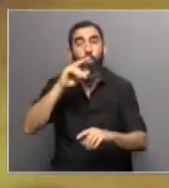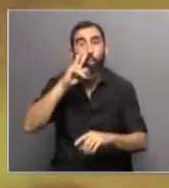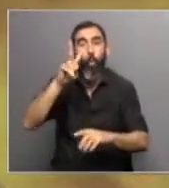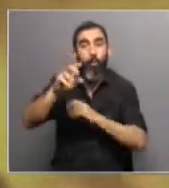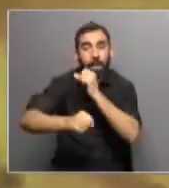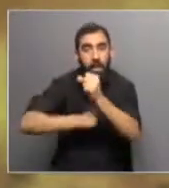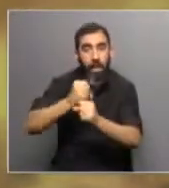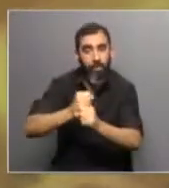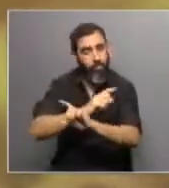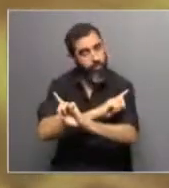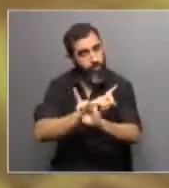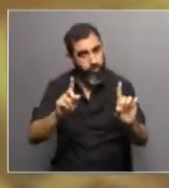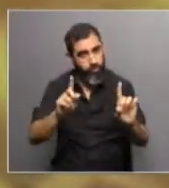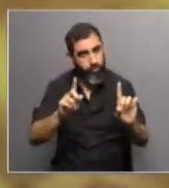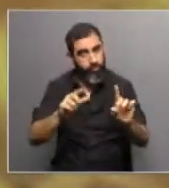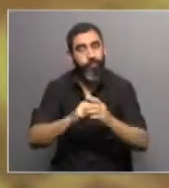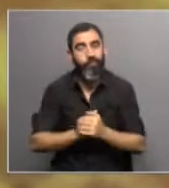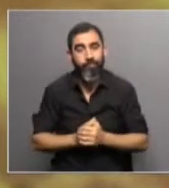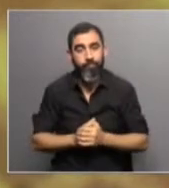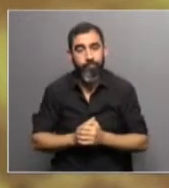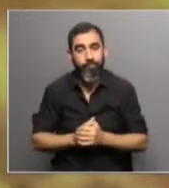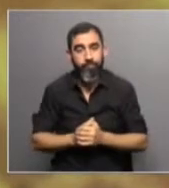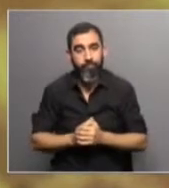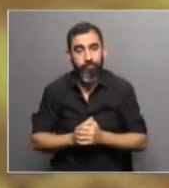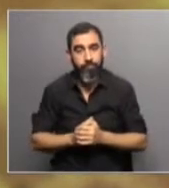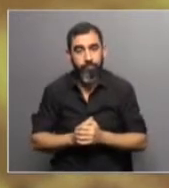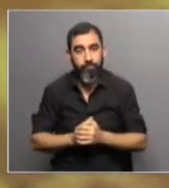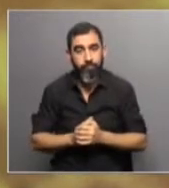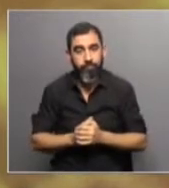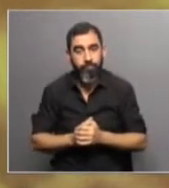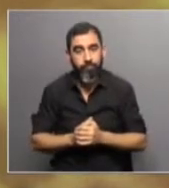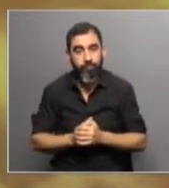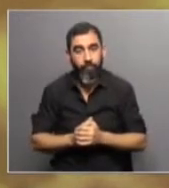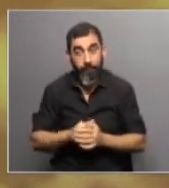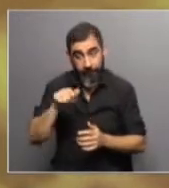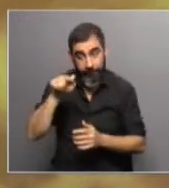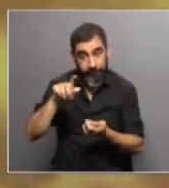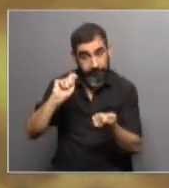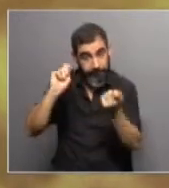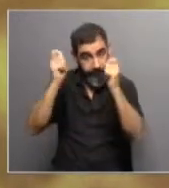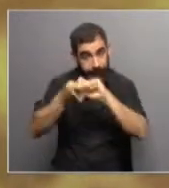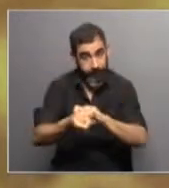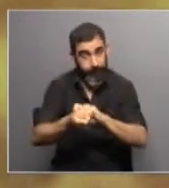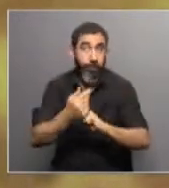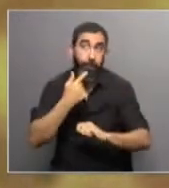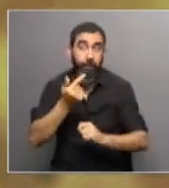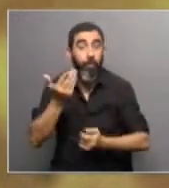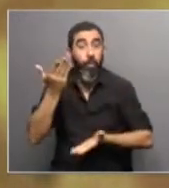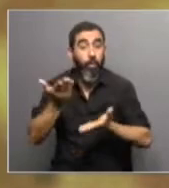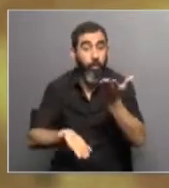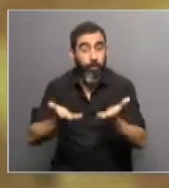años. Ese cambio tan abrupto en la temperatura, ¿sí? Entonces, y ese cambio, si uno lo compara